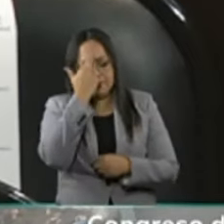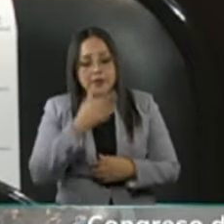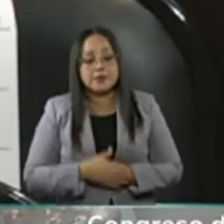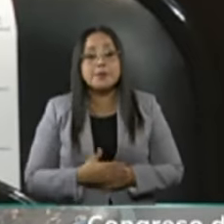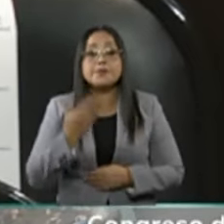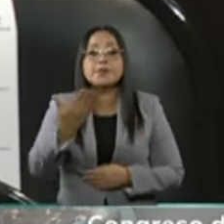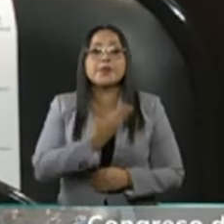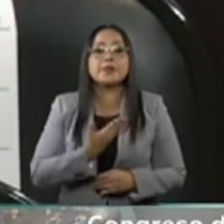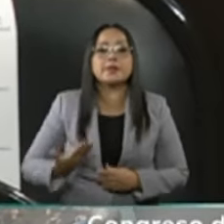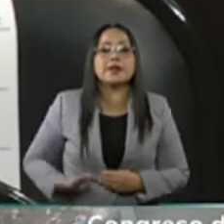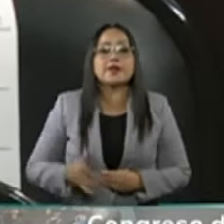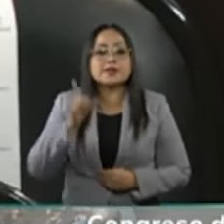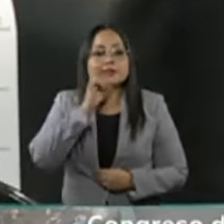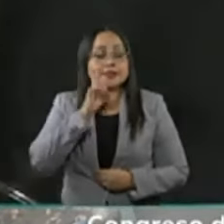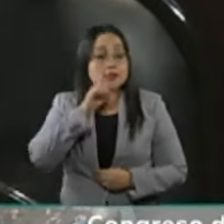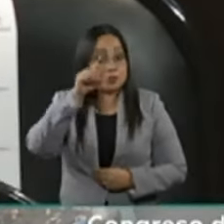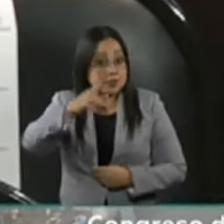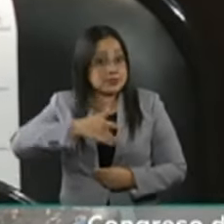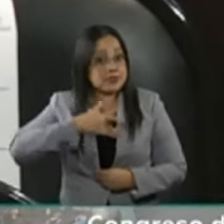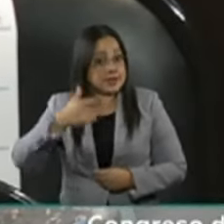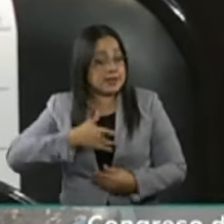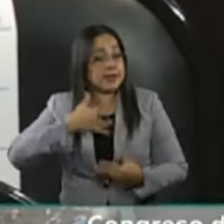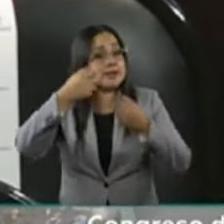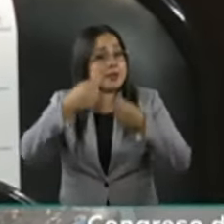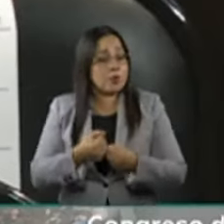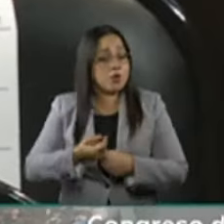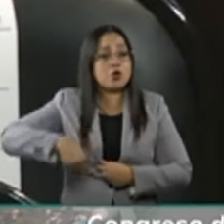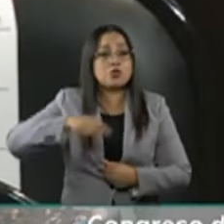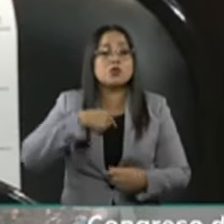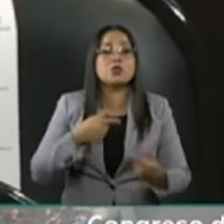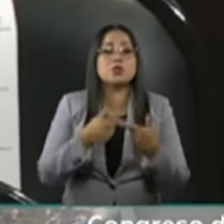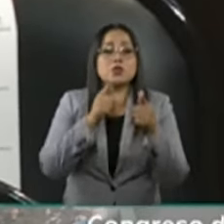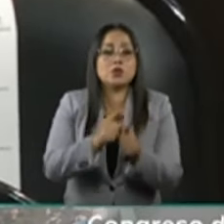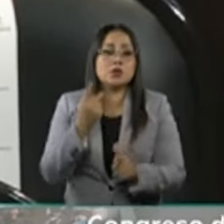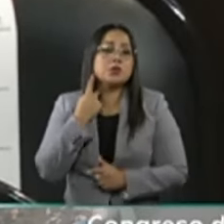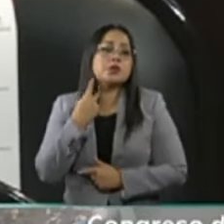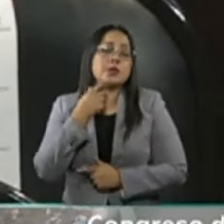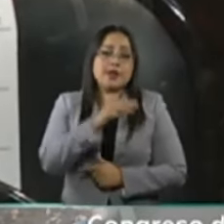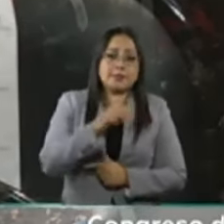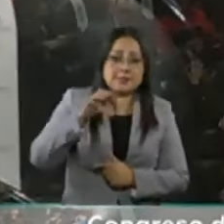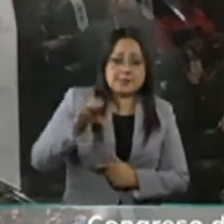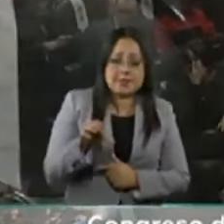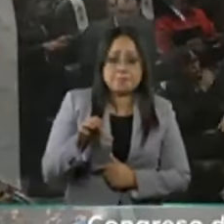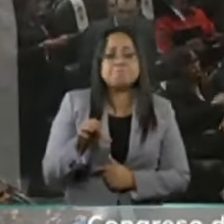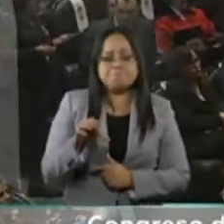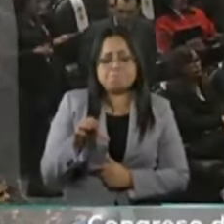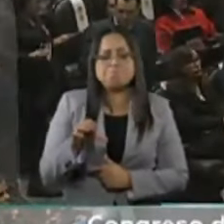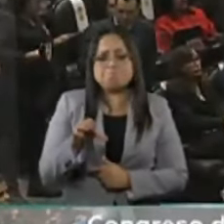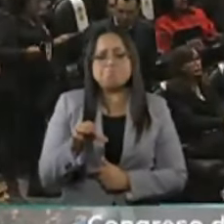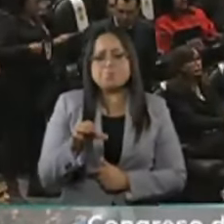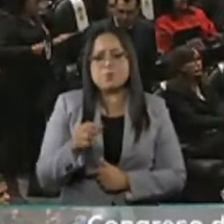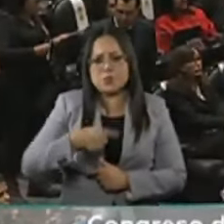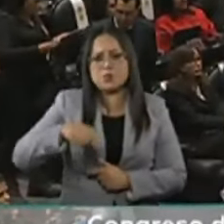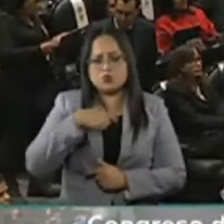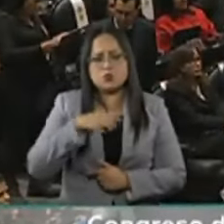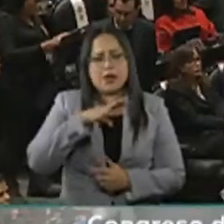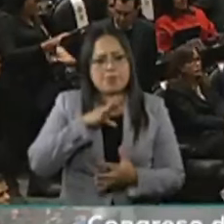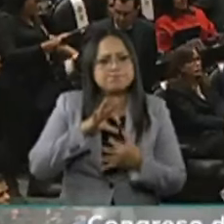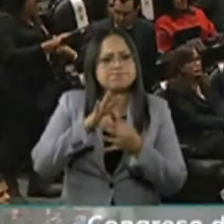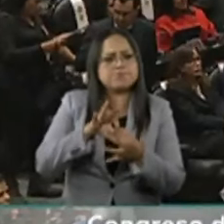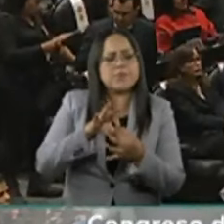Presidenta, tenga por seguro que el Movimiento Ciudadano encontrará